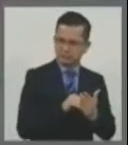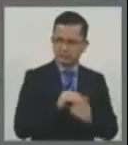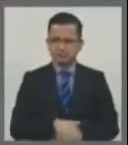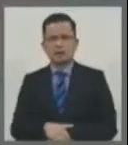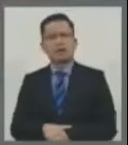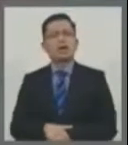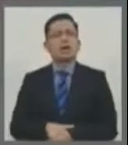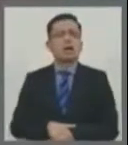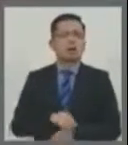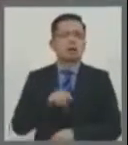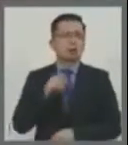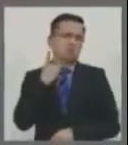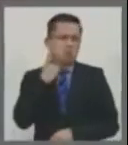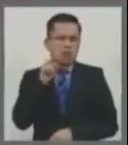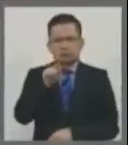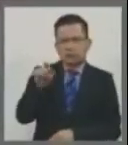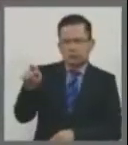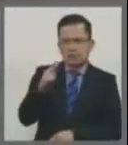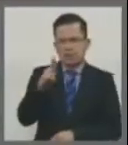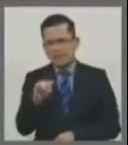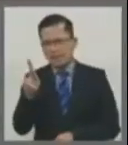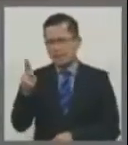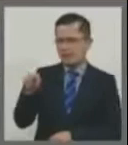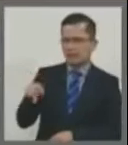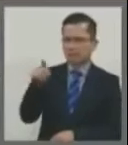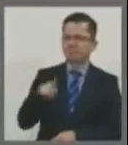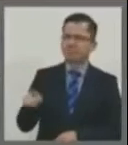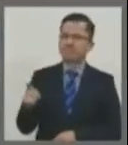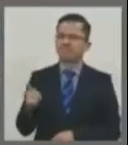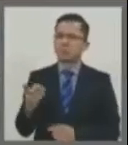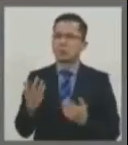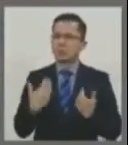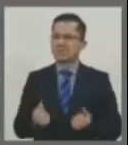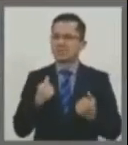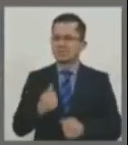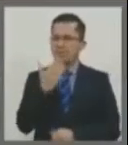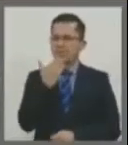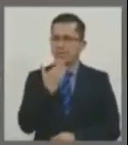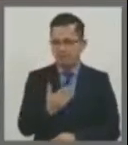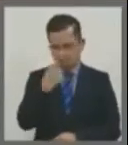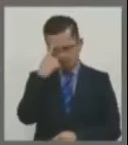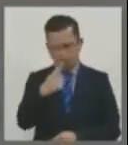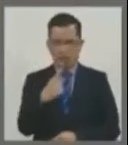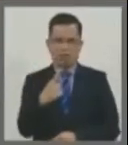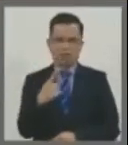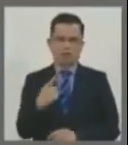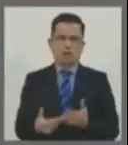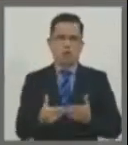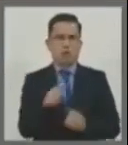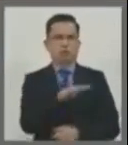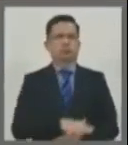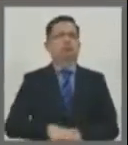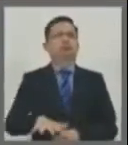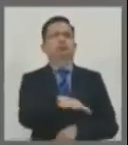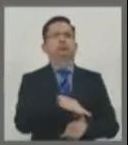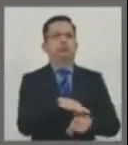y del PAN no entienden la nueva realidad que se vive en este momento en el país.